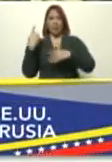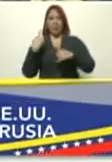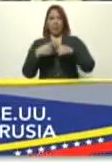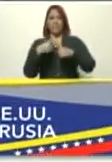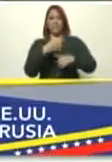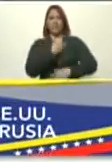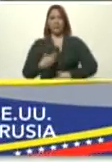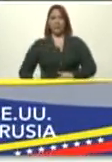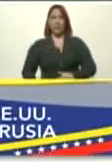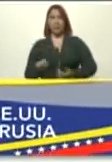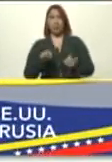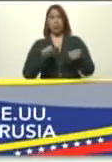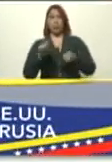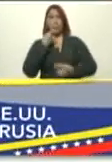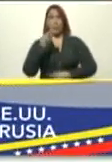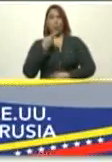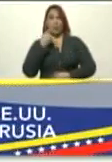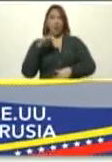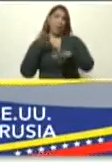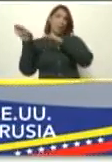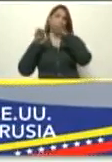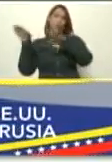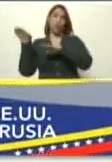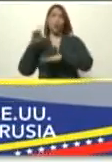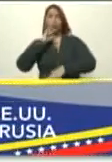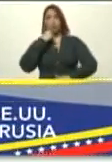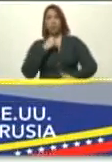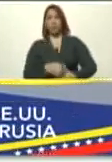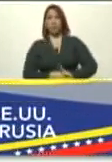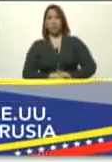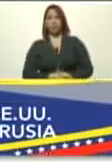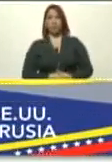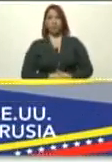controlaron las políticas exteriores de Rusia,